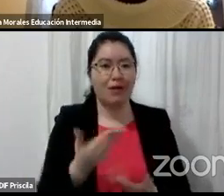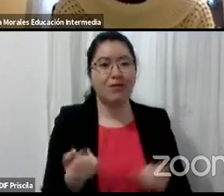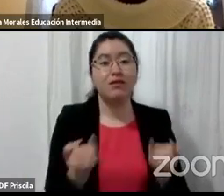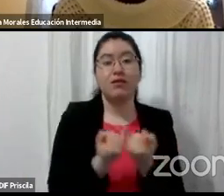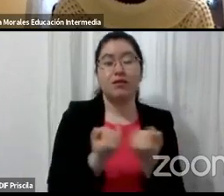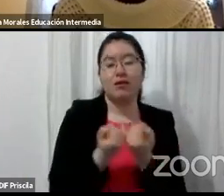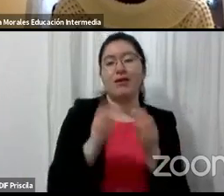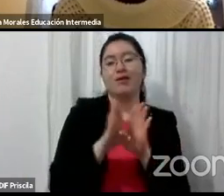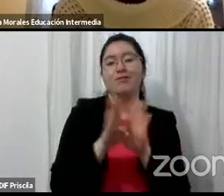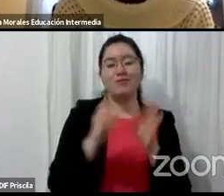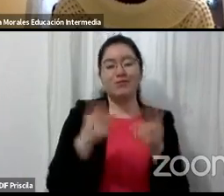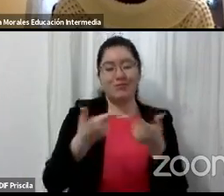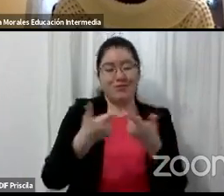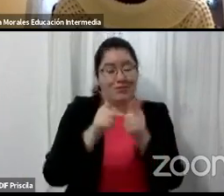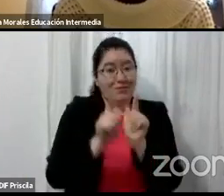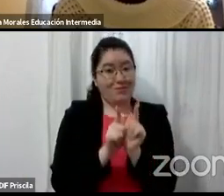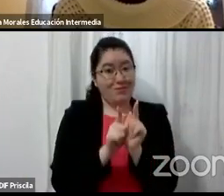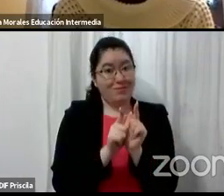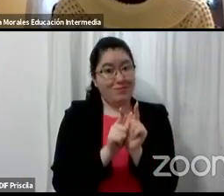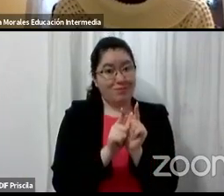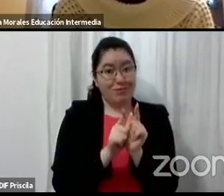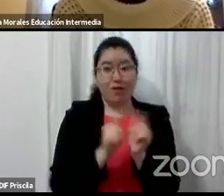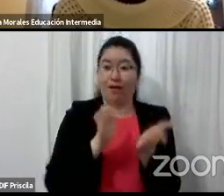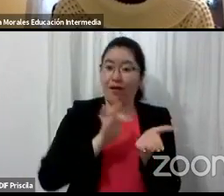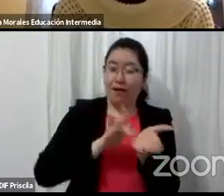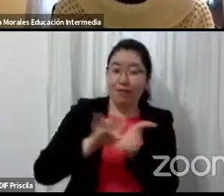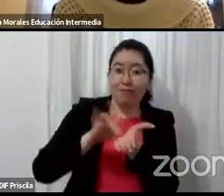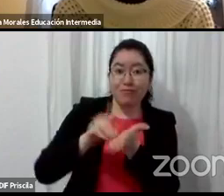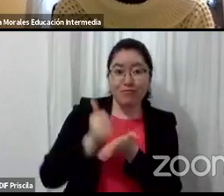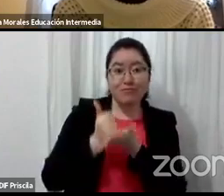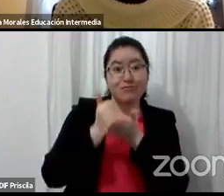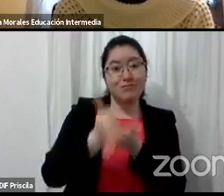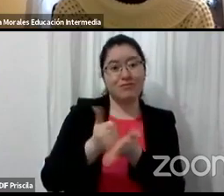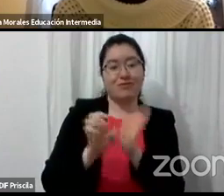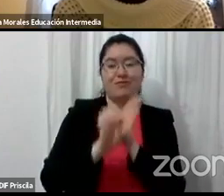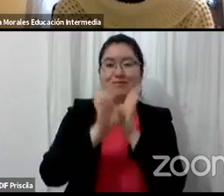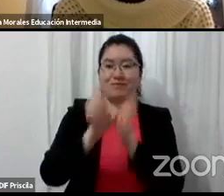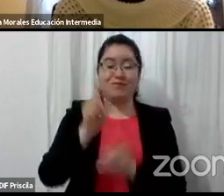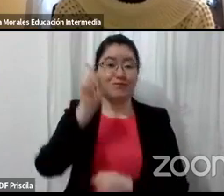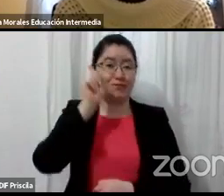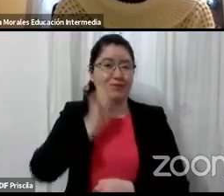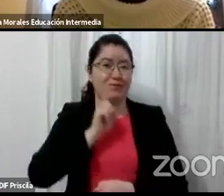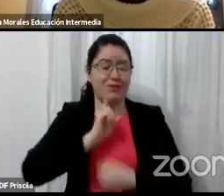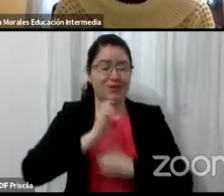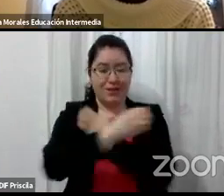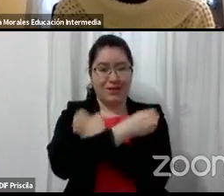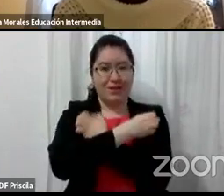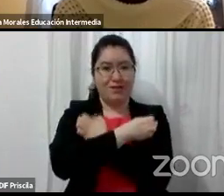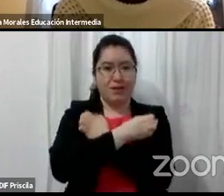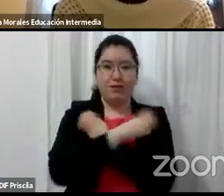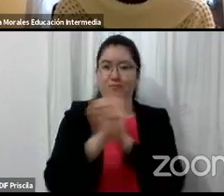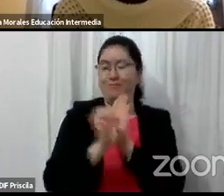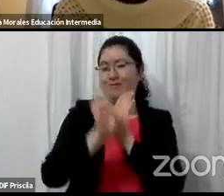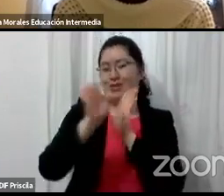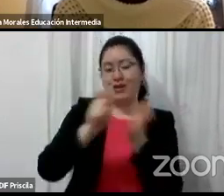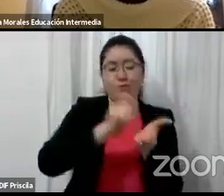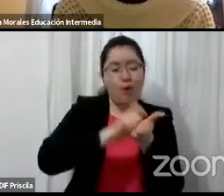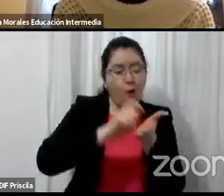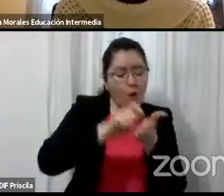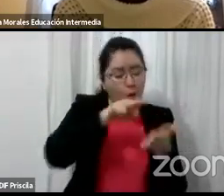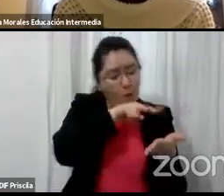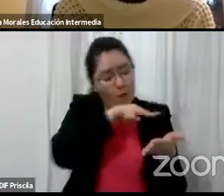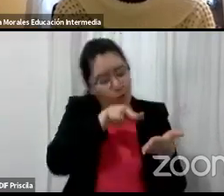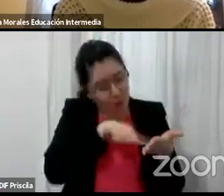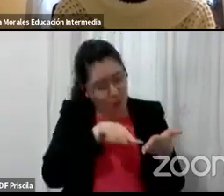colectivo, ¿no? Entonces, mujeres que complementan su educación, digamos, de lectoescritura, su formación